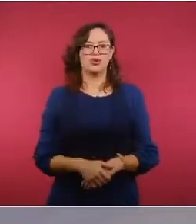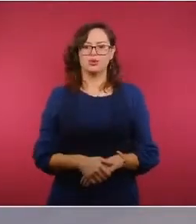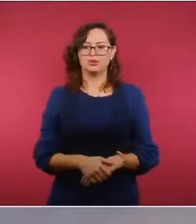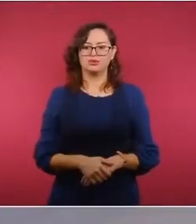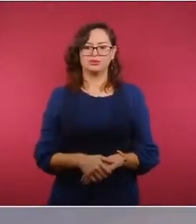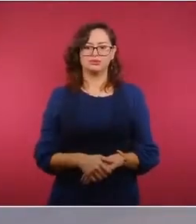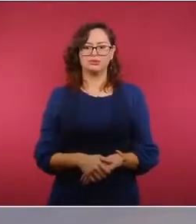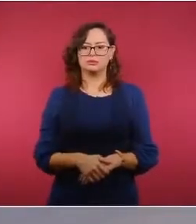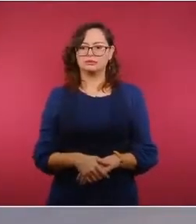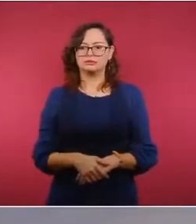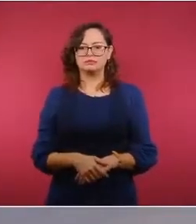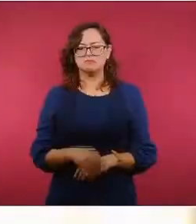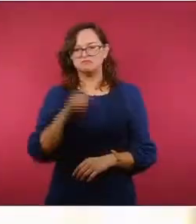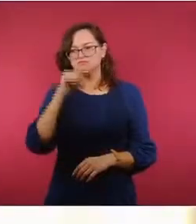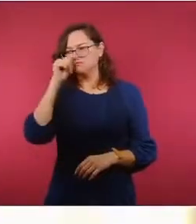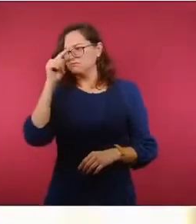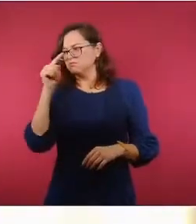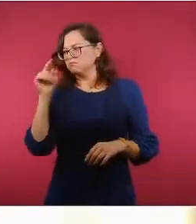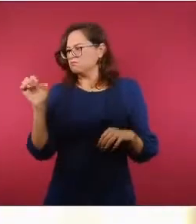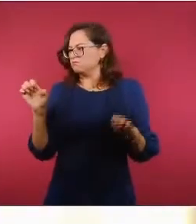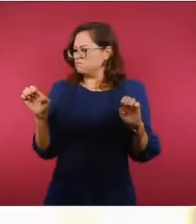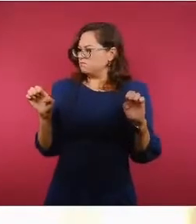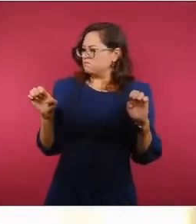de un acto de prepotencia,